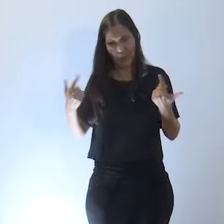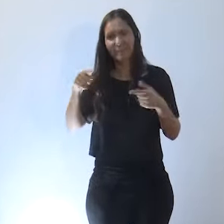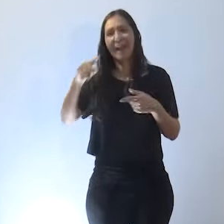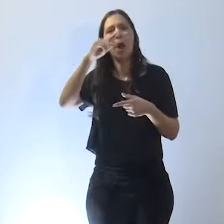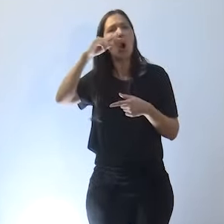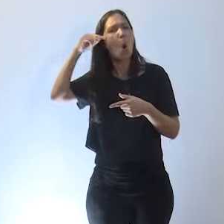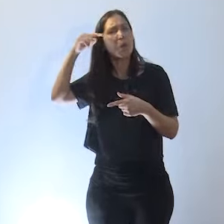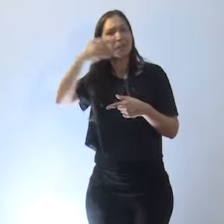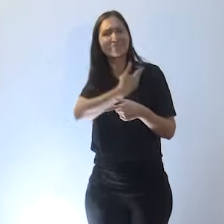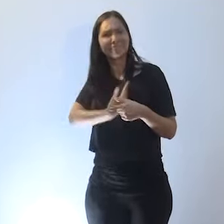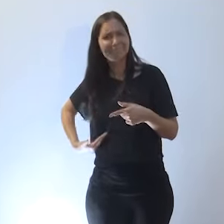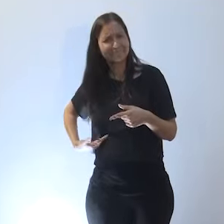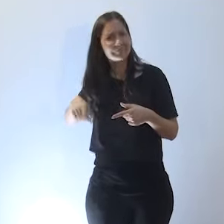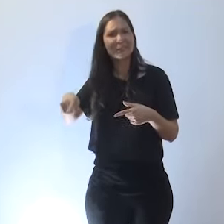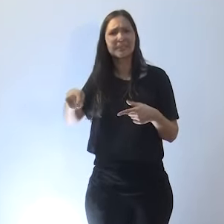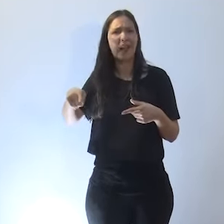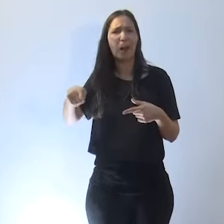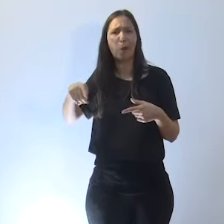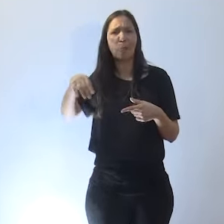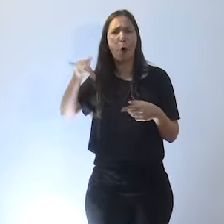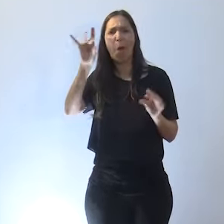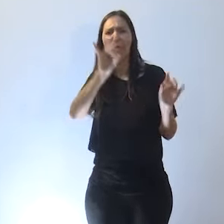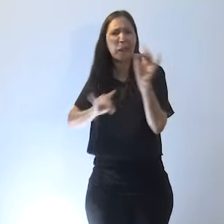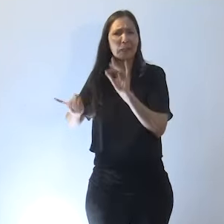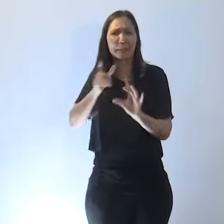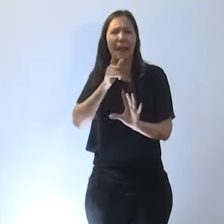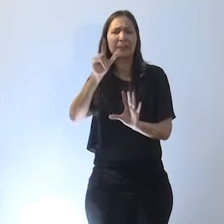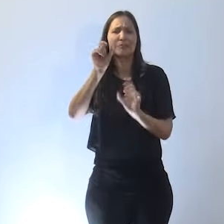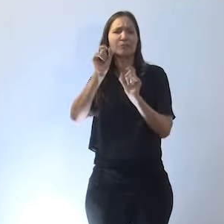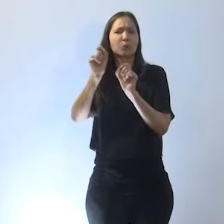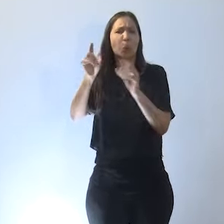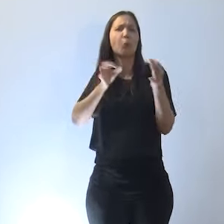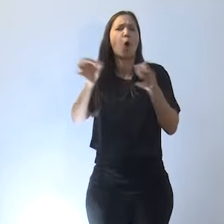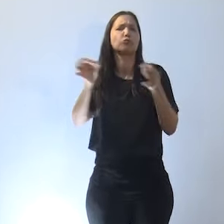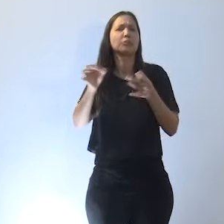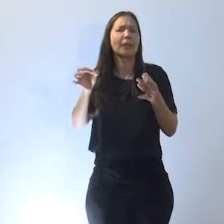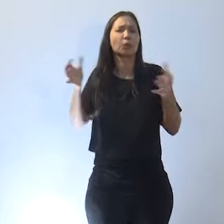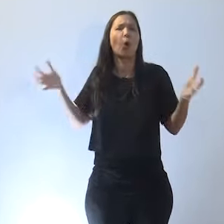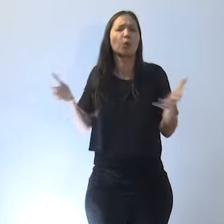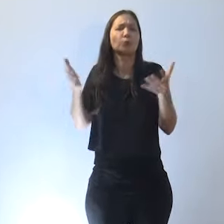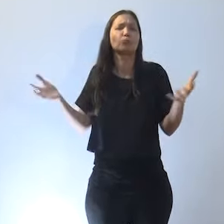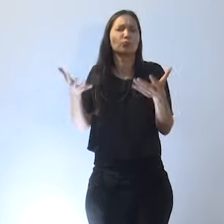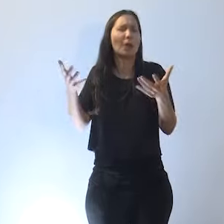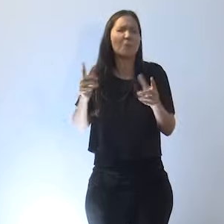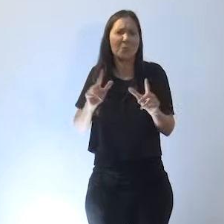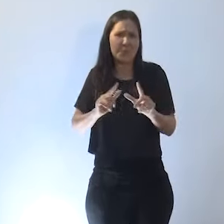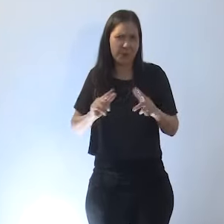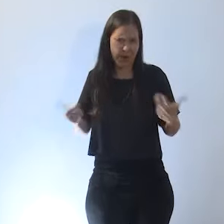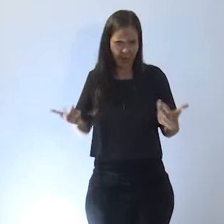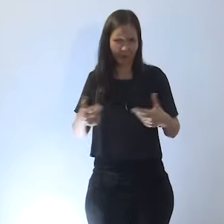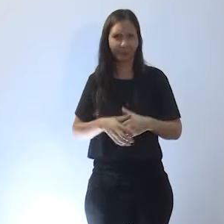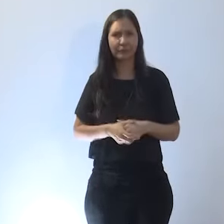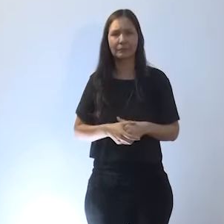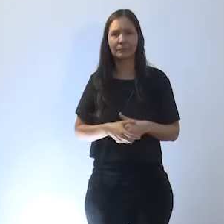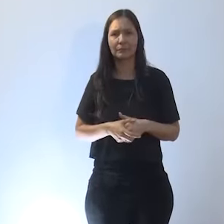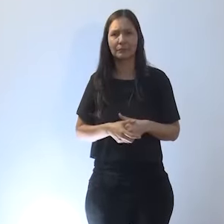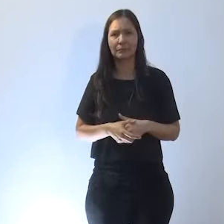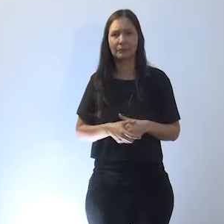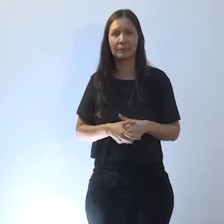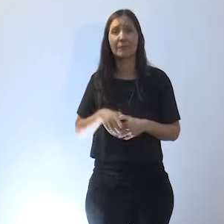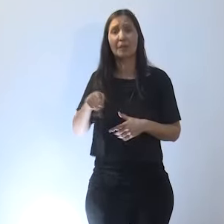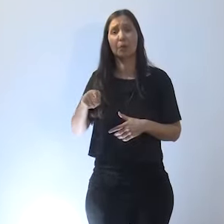entusiasmar era muy difícil el lugar que le quedó al quismo de acompañar un gobierno Porque si se ponía la